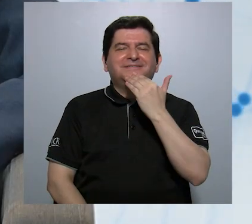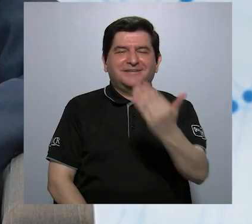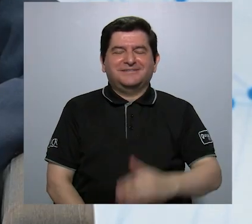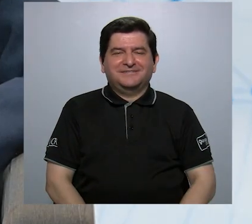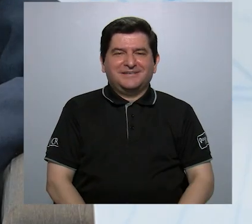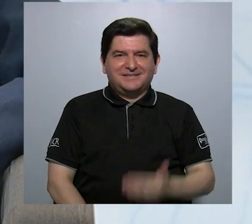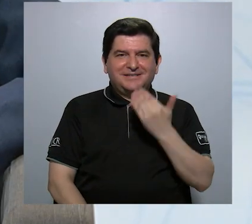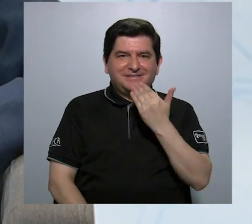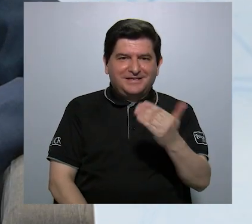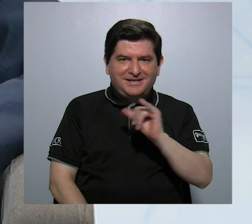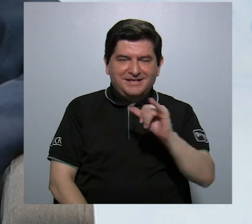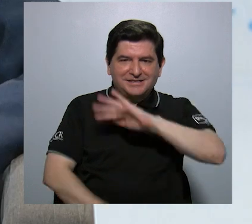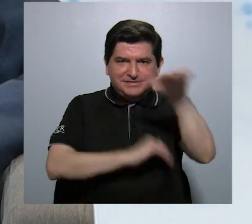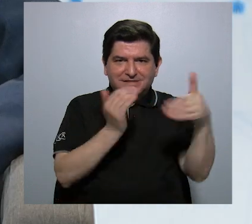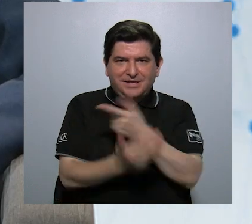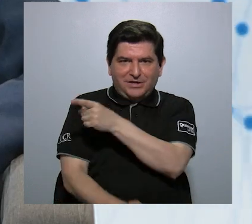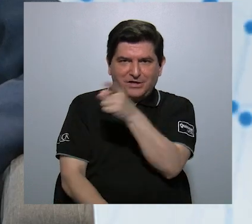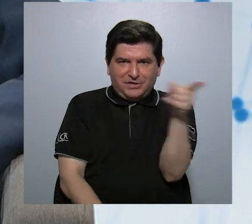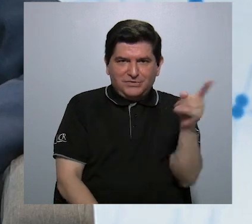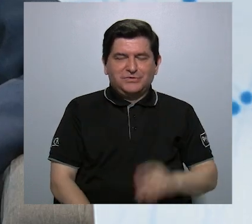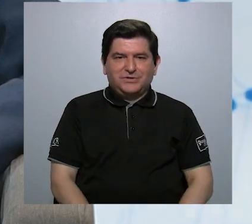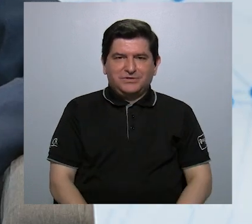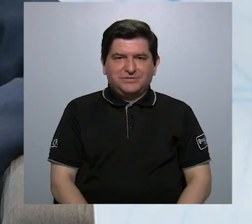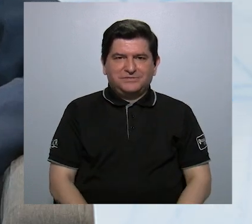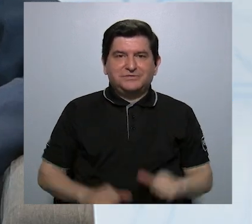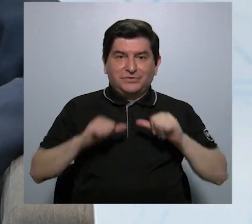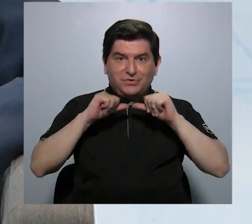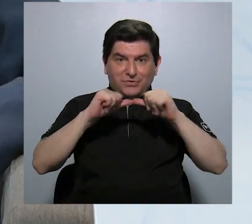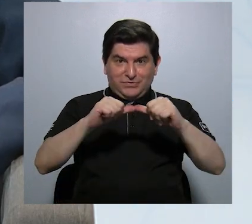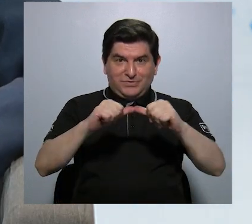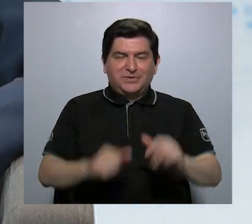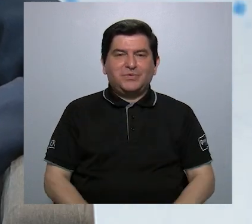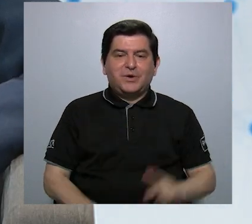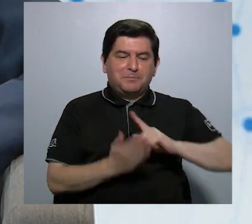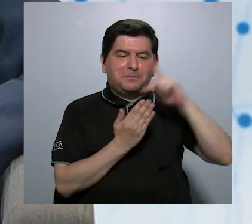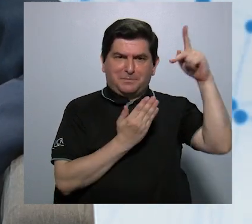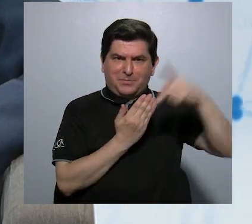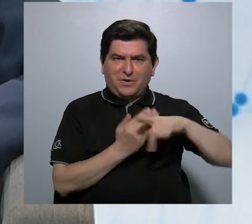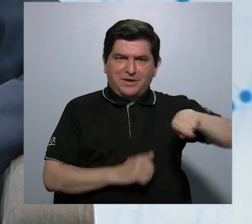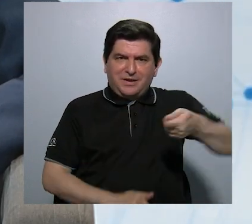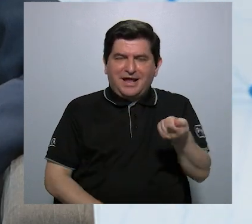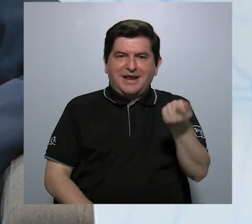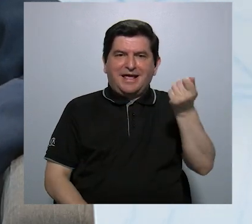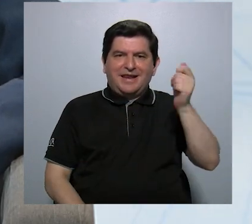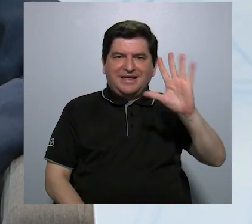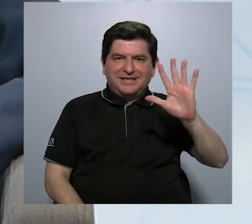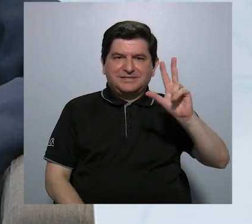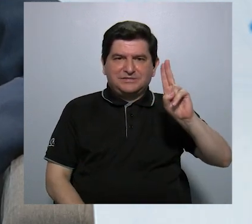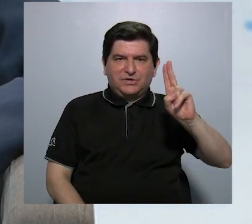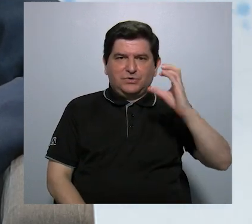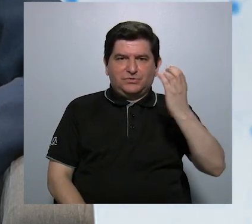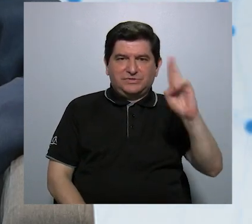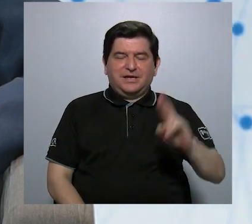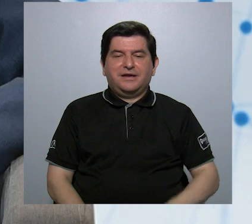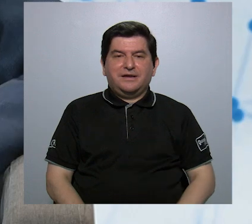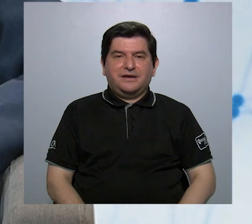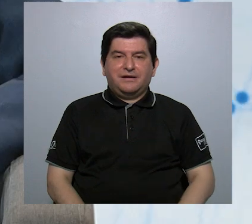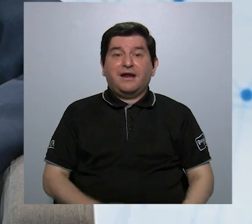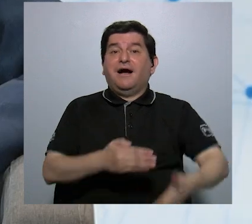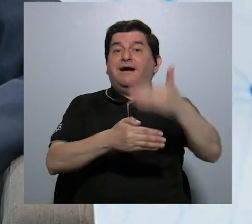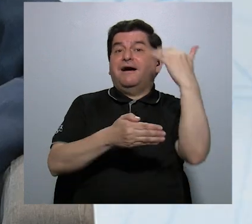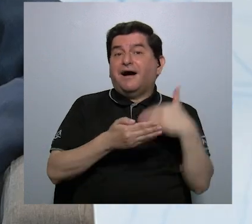Muchísimas gracias. Gracias también a todas y todos ustedes. Continúen con la programación de Canal 15